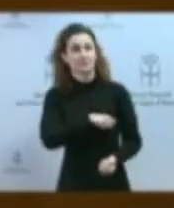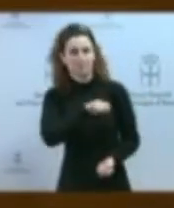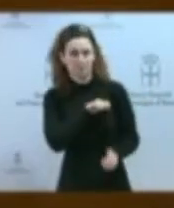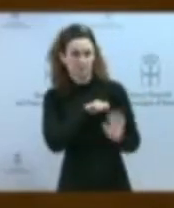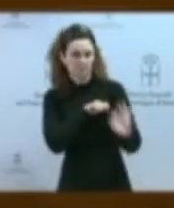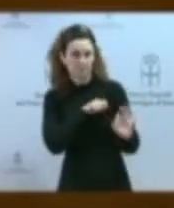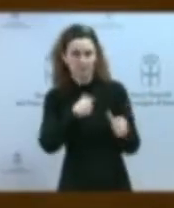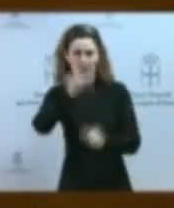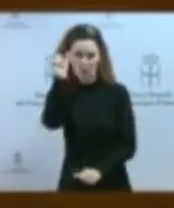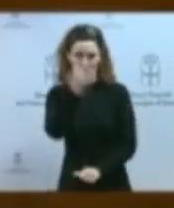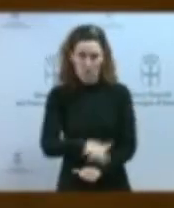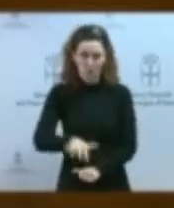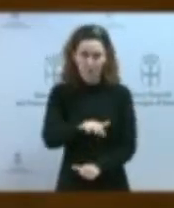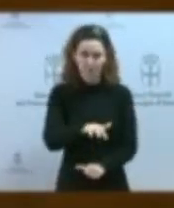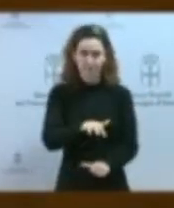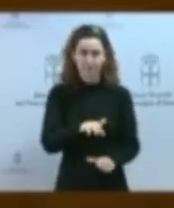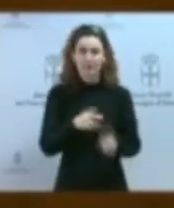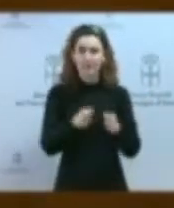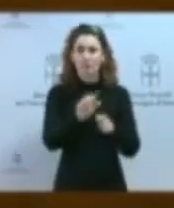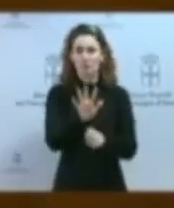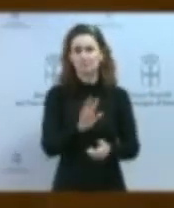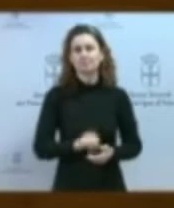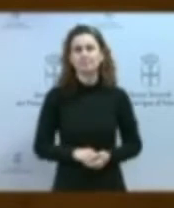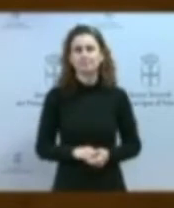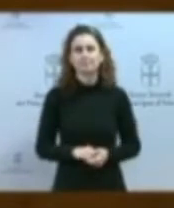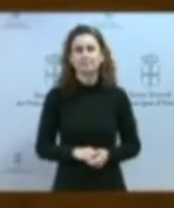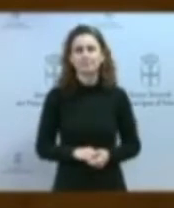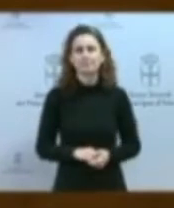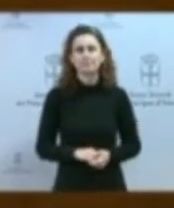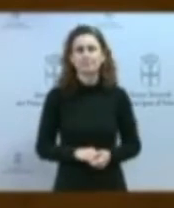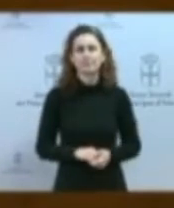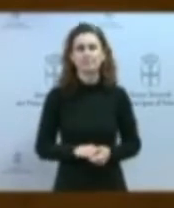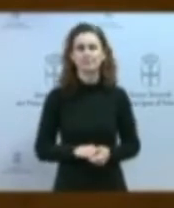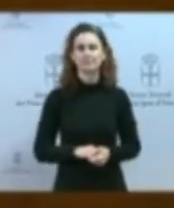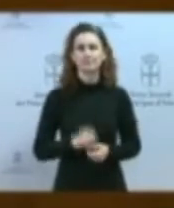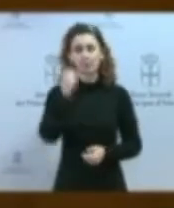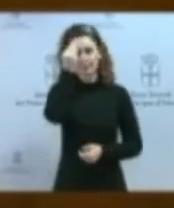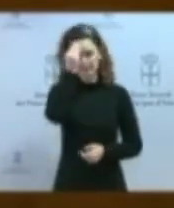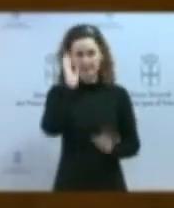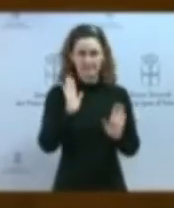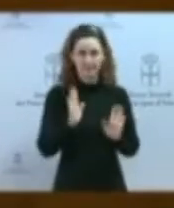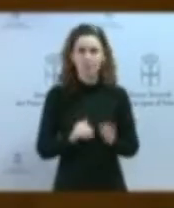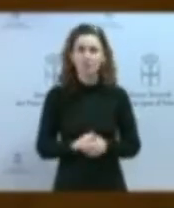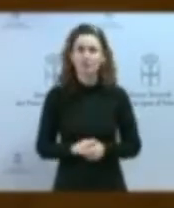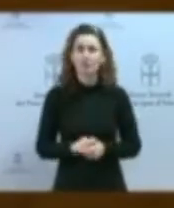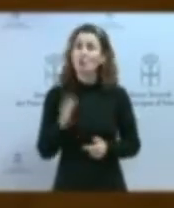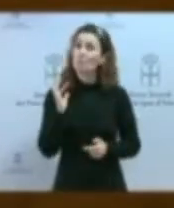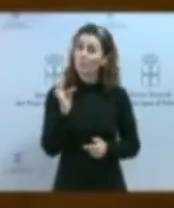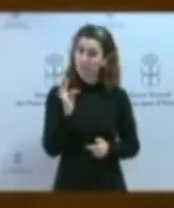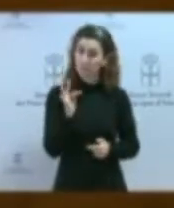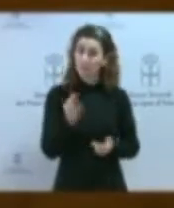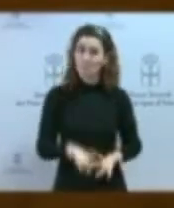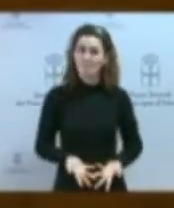5. Y creemos pero creemos que en cualquier caso es positivo, digamos, este incremento en materia sanitaria,